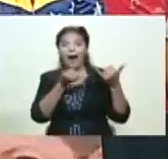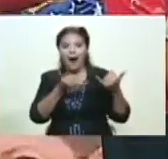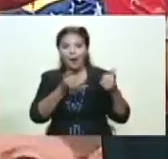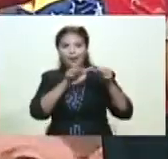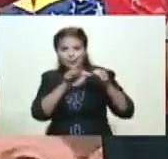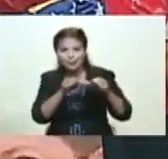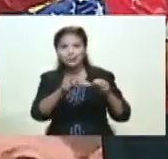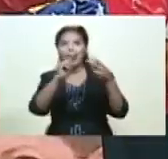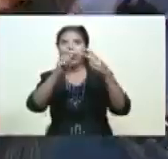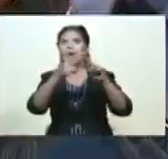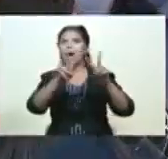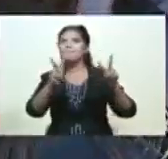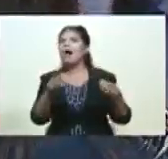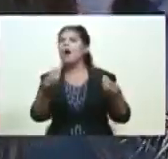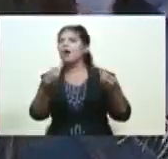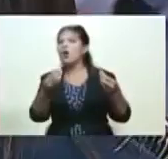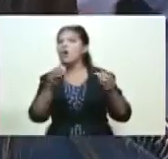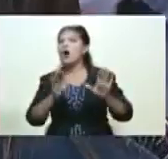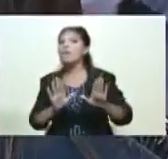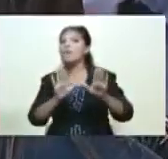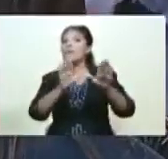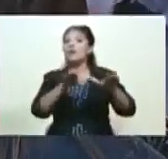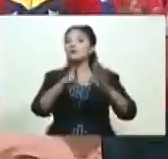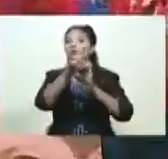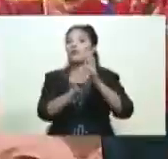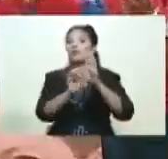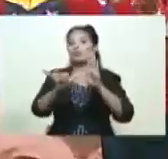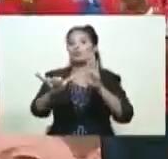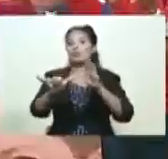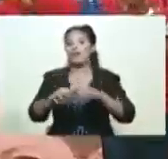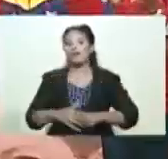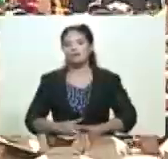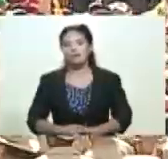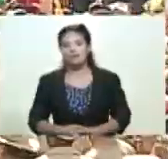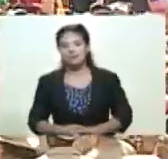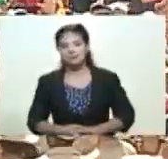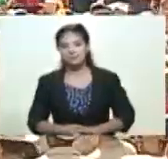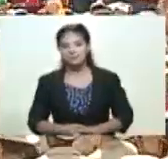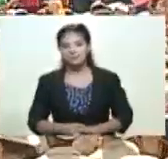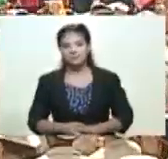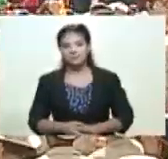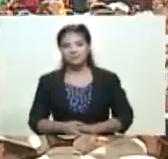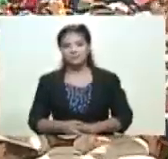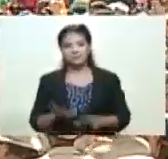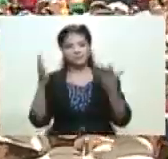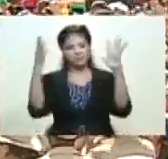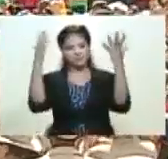la paz apoyando las decisiones de la Asamblea Nacional Constituyente.